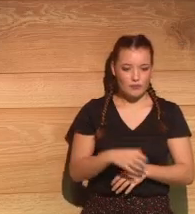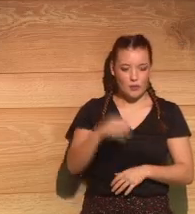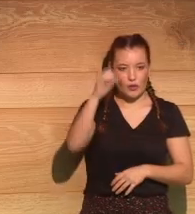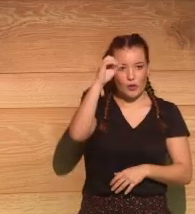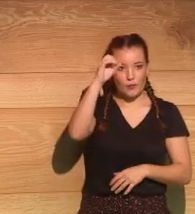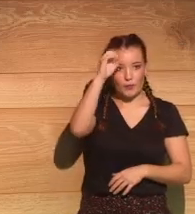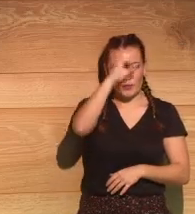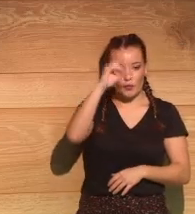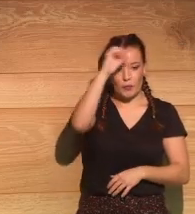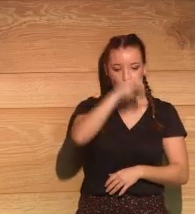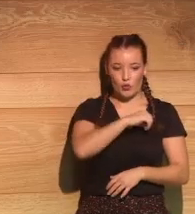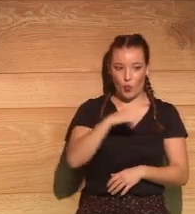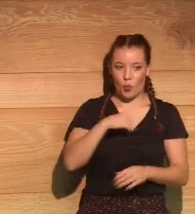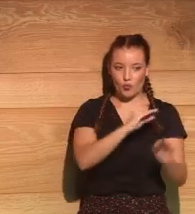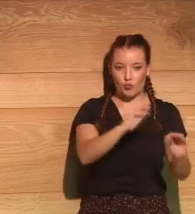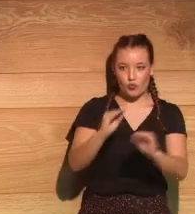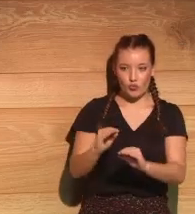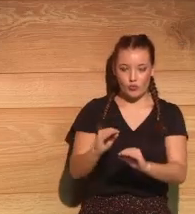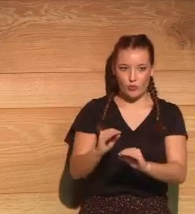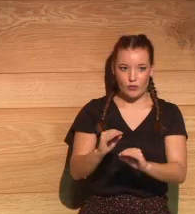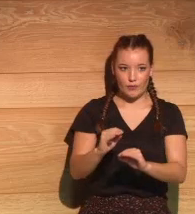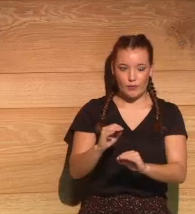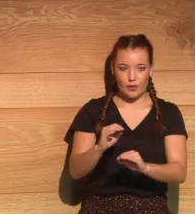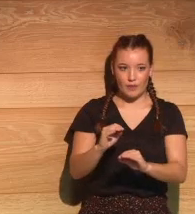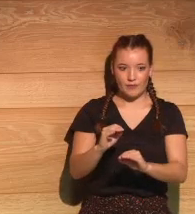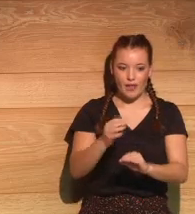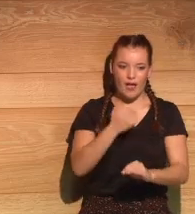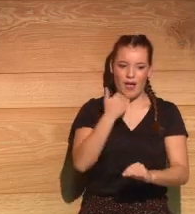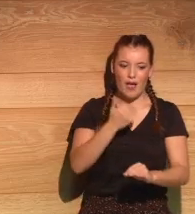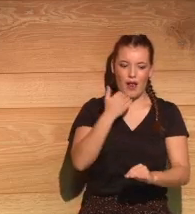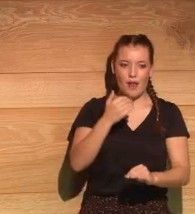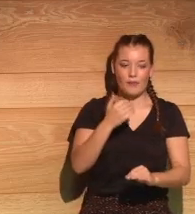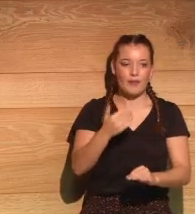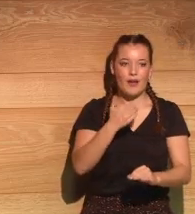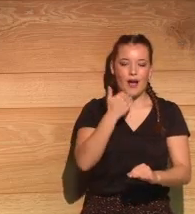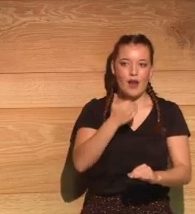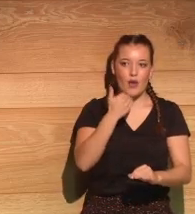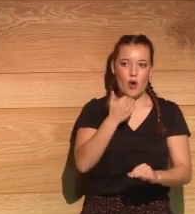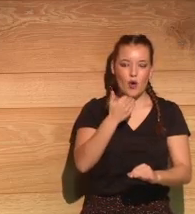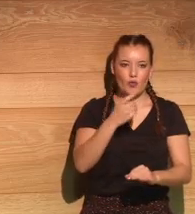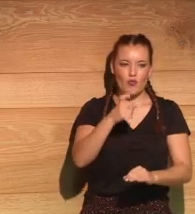cuenta, pero son algoritmos muy salvajes que te hacen que te van configurando